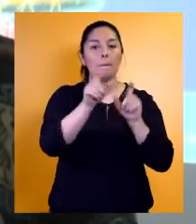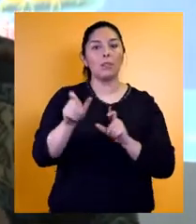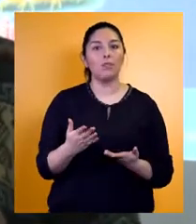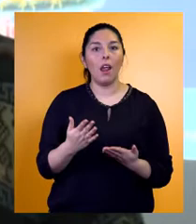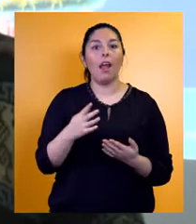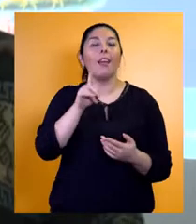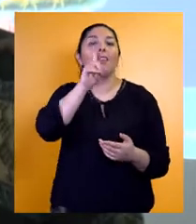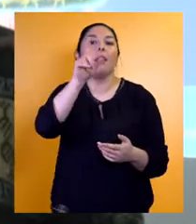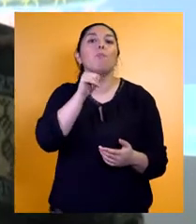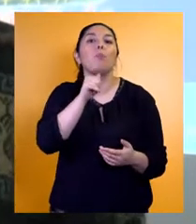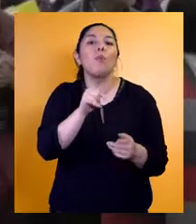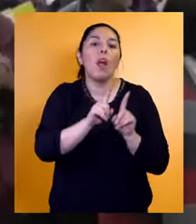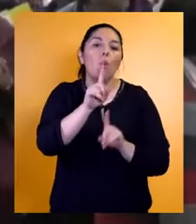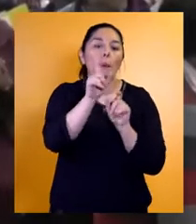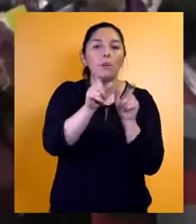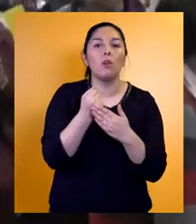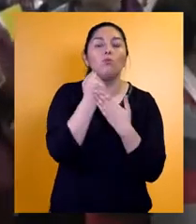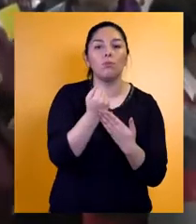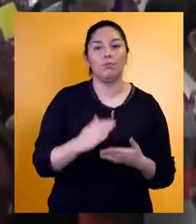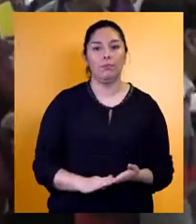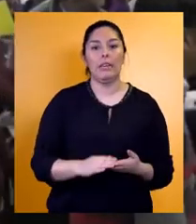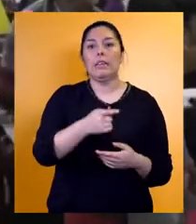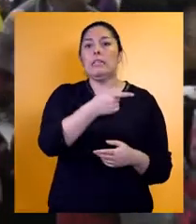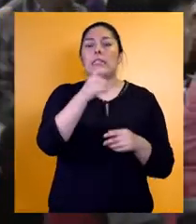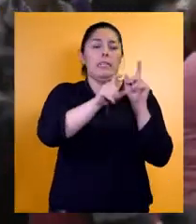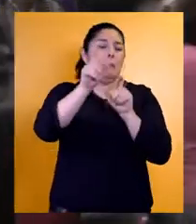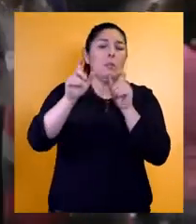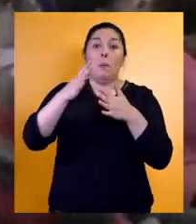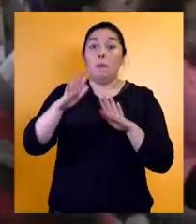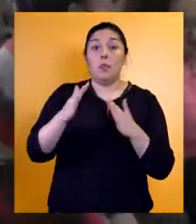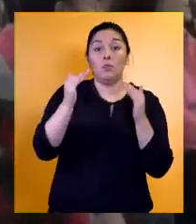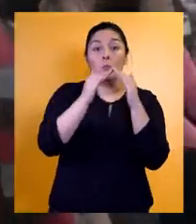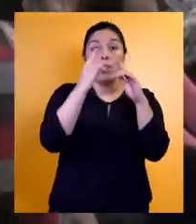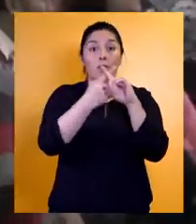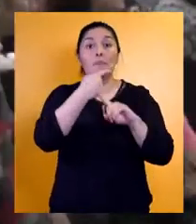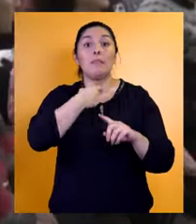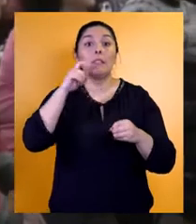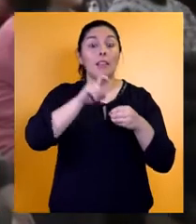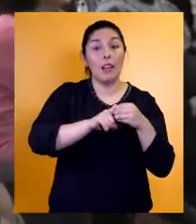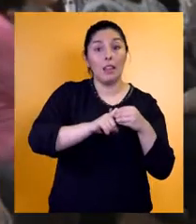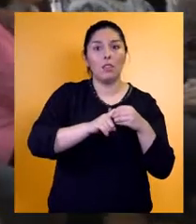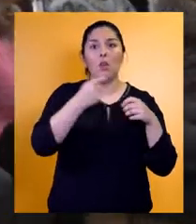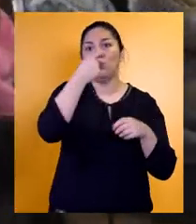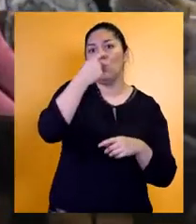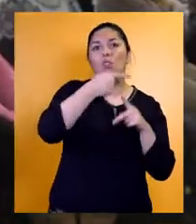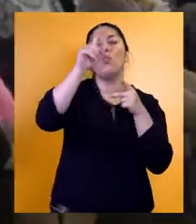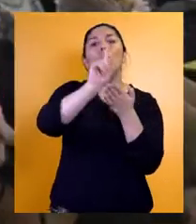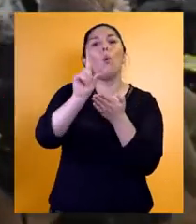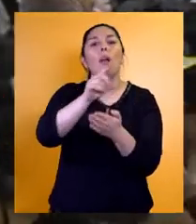más empobrecidos. Fue más de un centenar de laicos quienes asistieron a esta jornada, tanto de Osorno como de otros puntos del